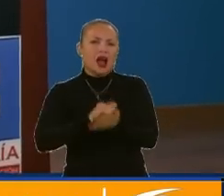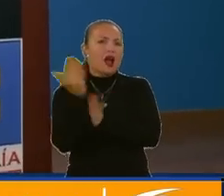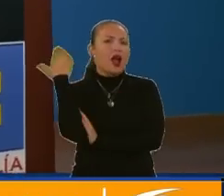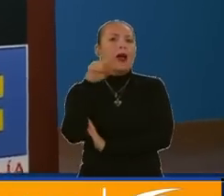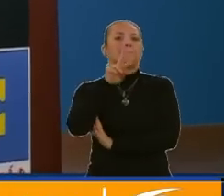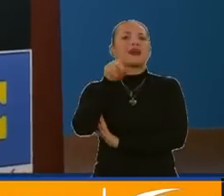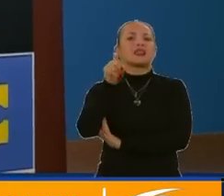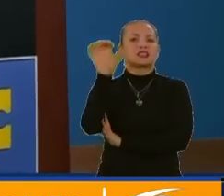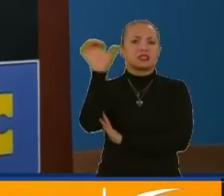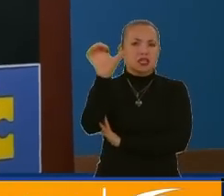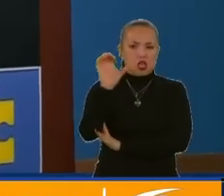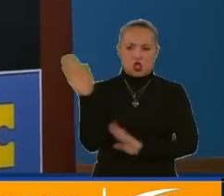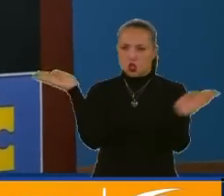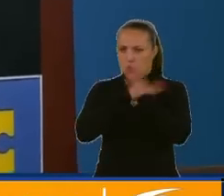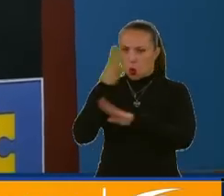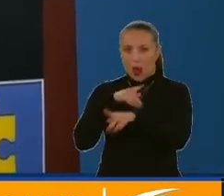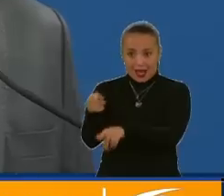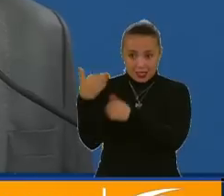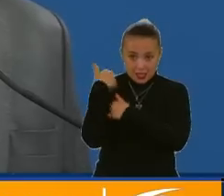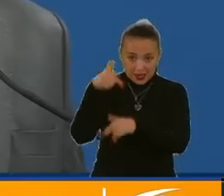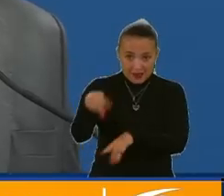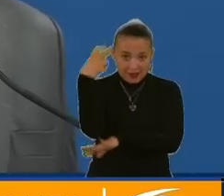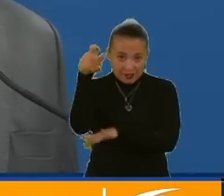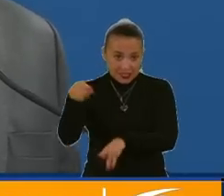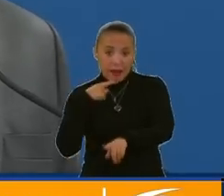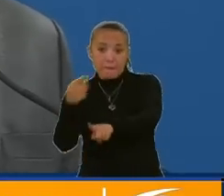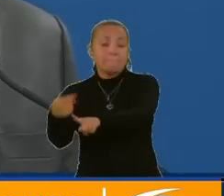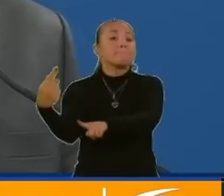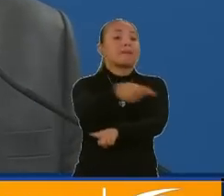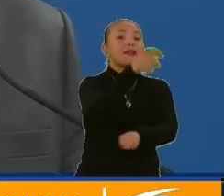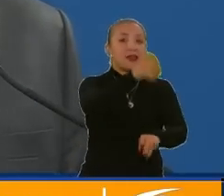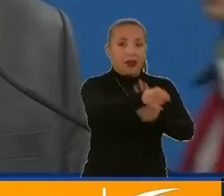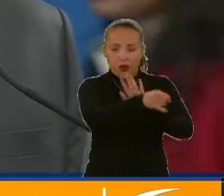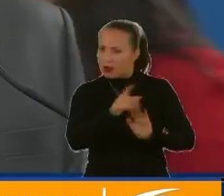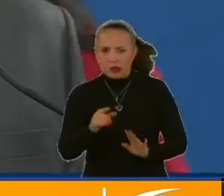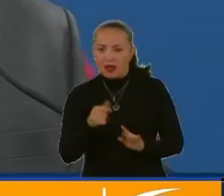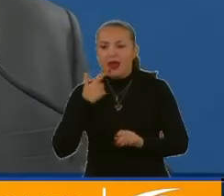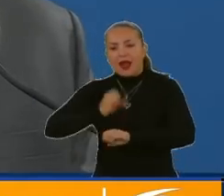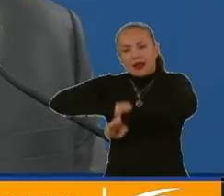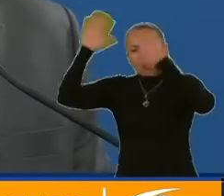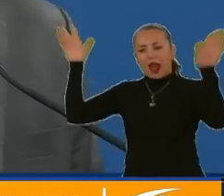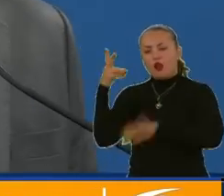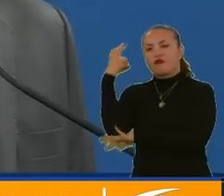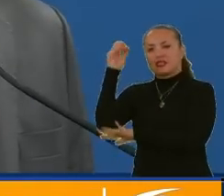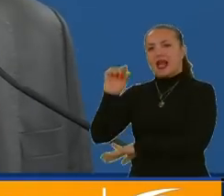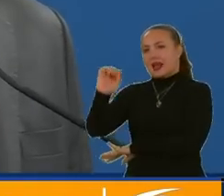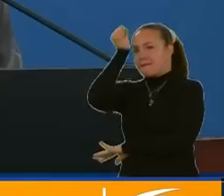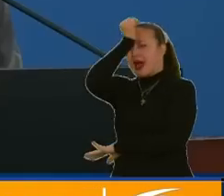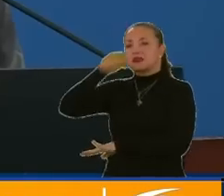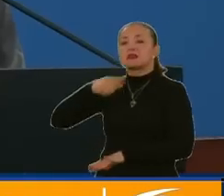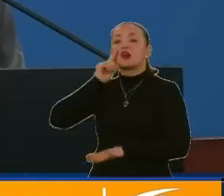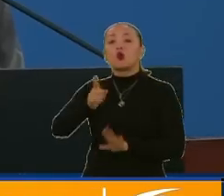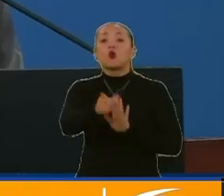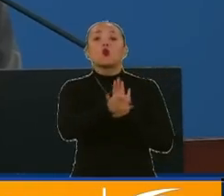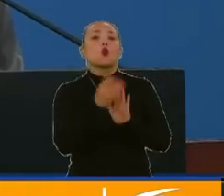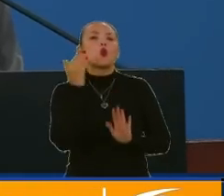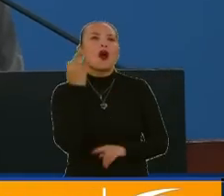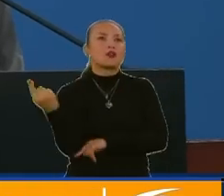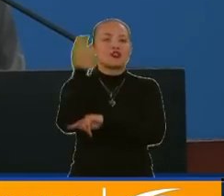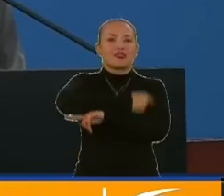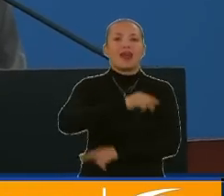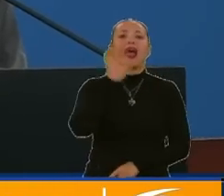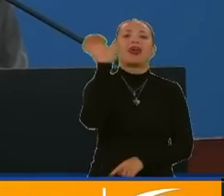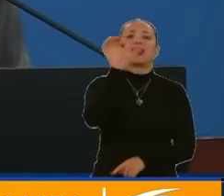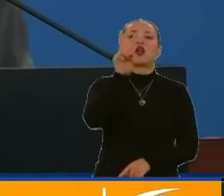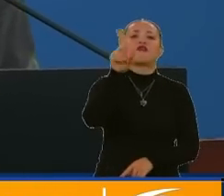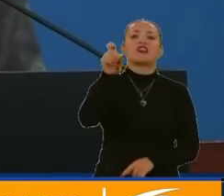enero de este año. Aclara la Fiscalía General de la Nación que estas interceptaciones se dieron justamente el 26 de enero mediante